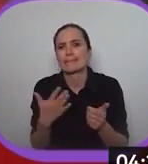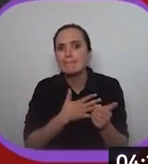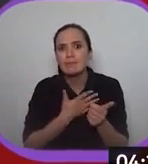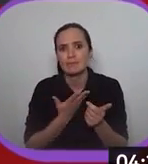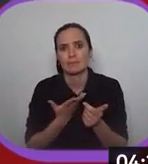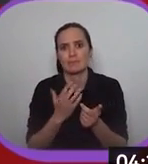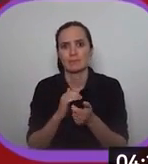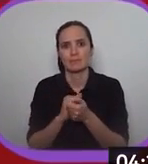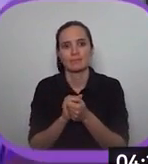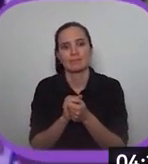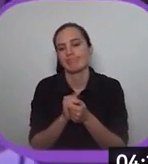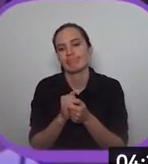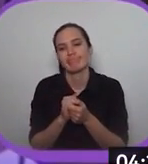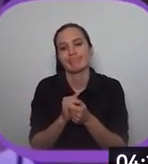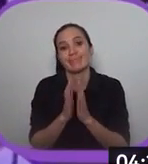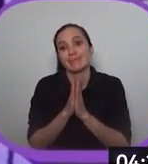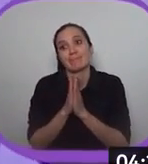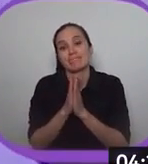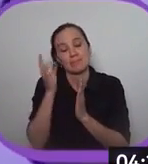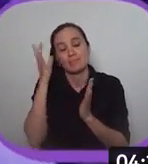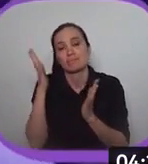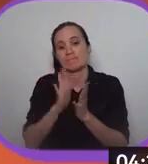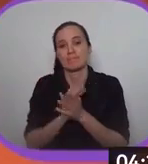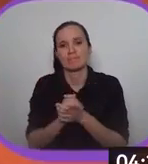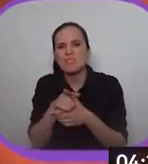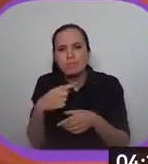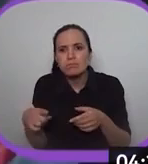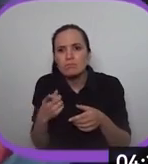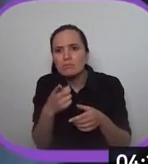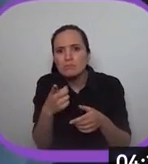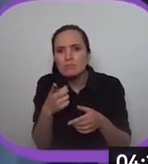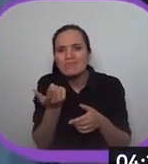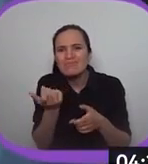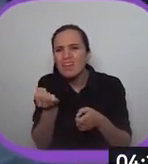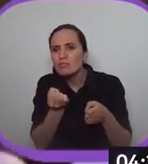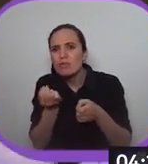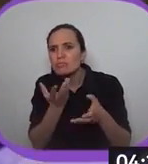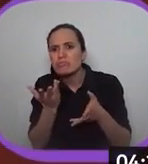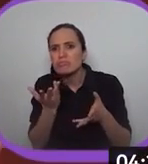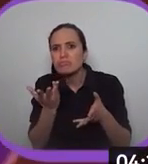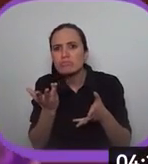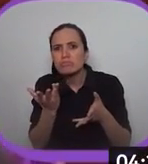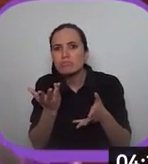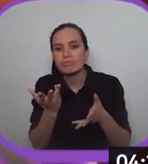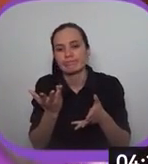Oh, ¡lo tenía! ¡Era mío! Hermano, lo siento. ¿Qué es eso? ¿Es un Moby? ¿Qué es